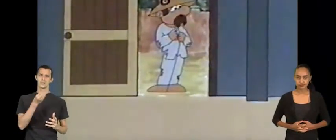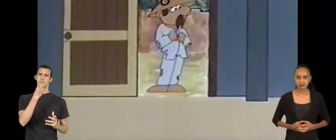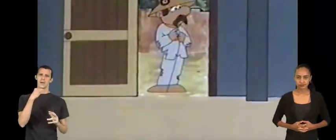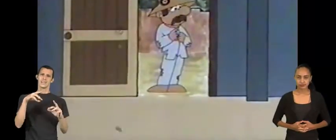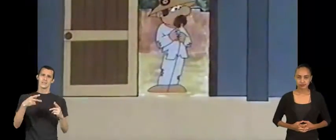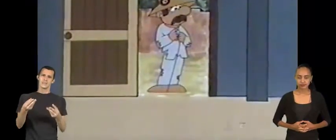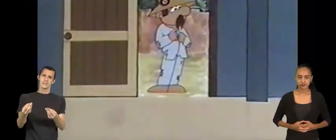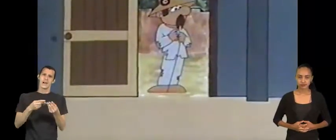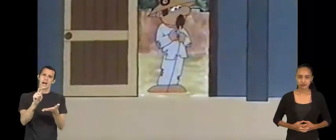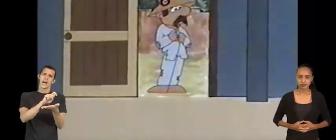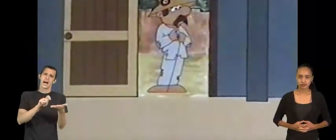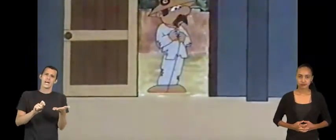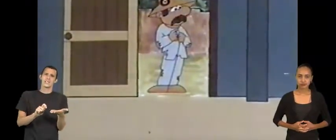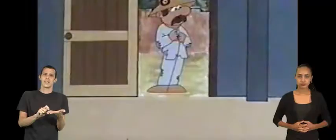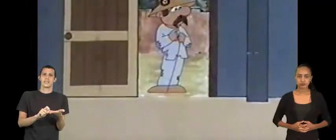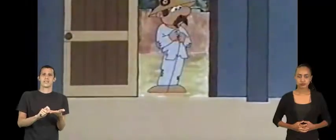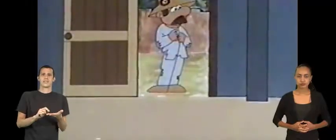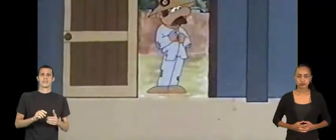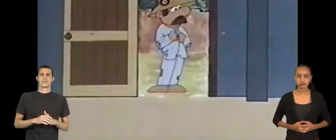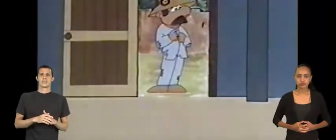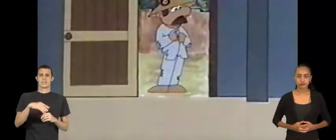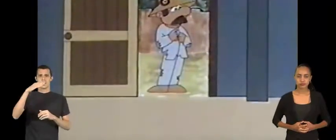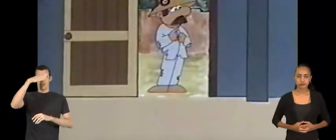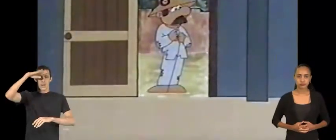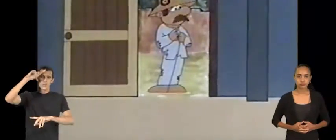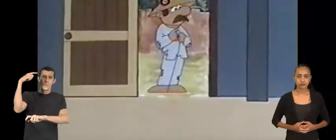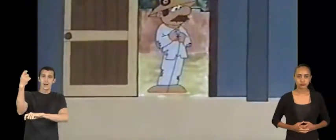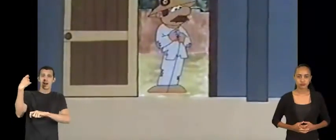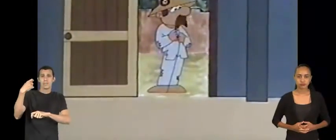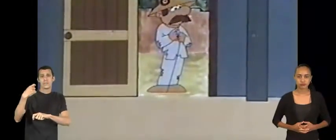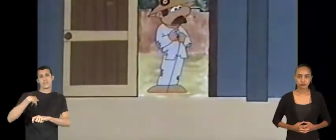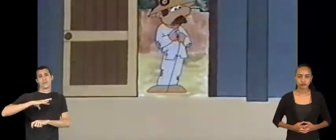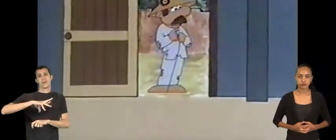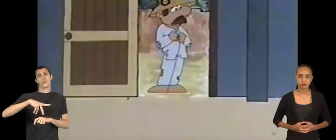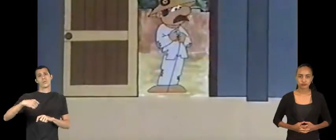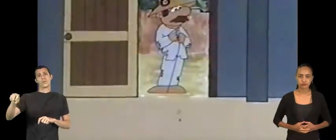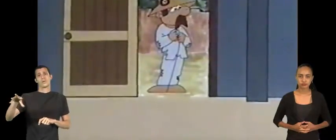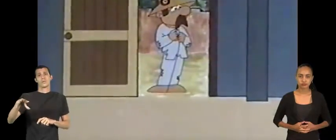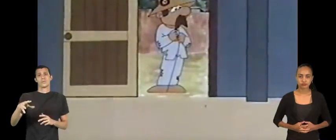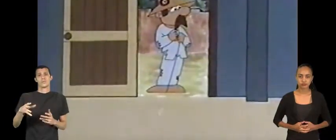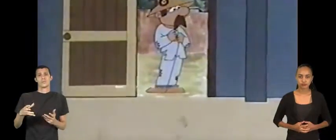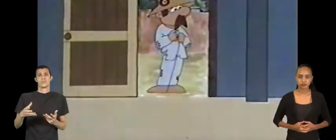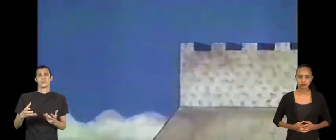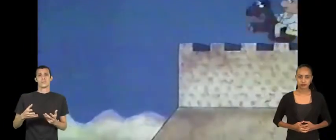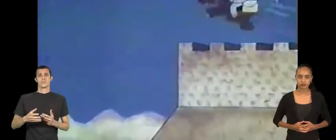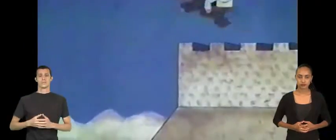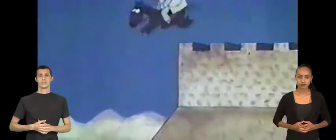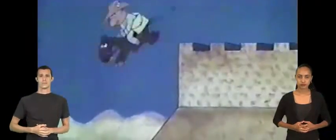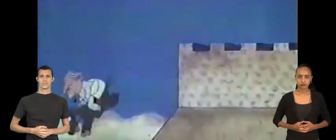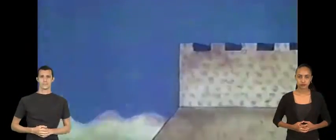¿Me podría dar otro mensaje? Y pidió el rey, me lo quitó.